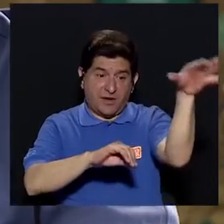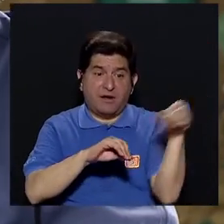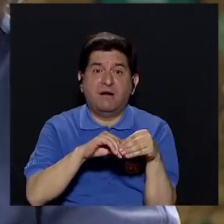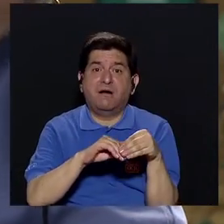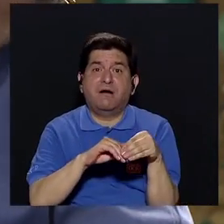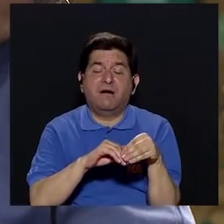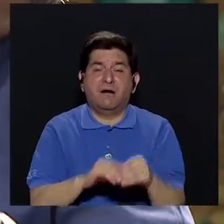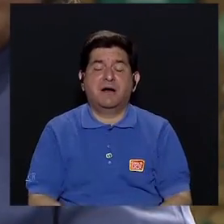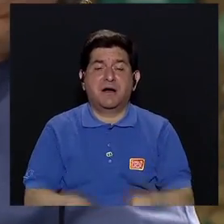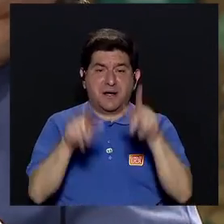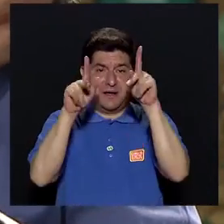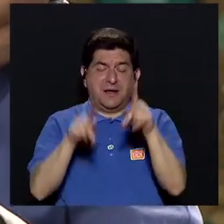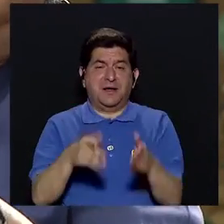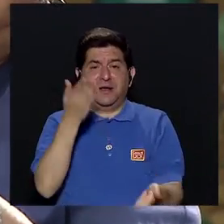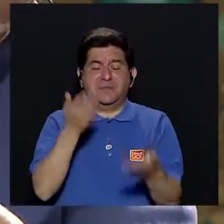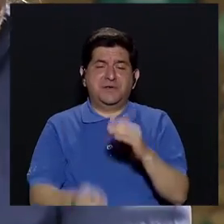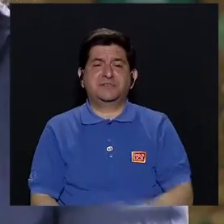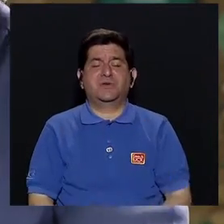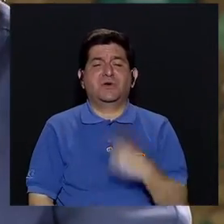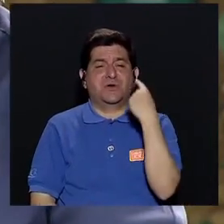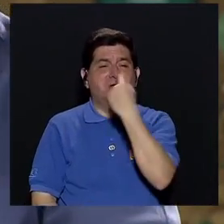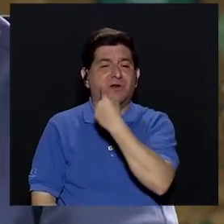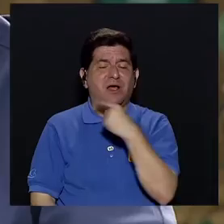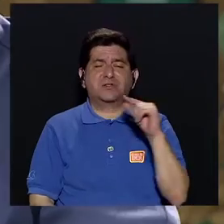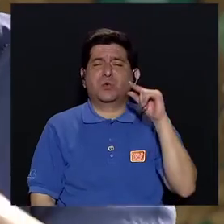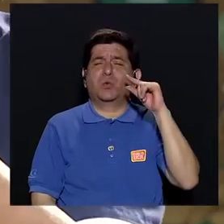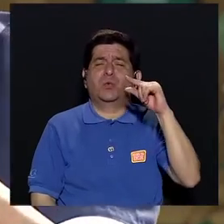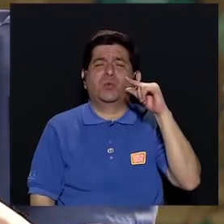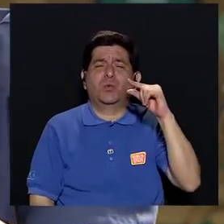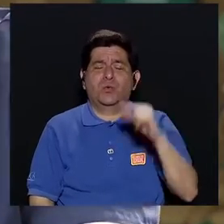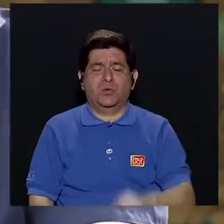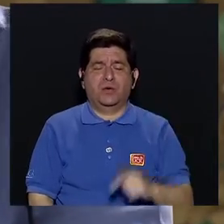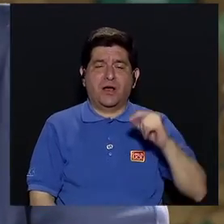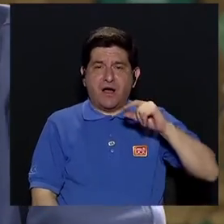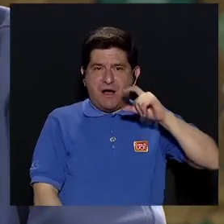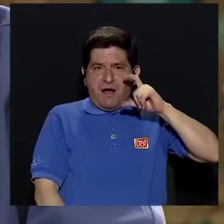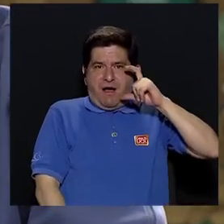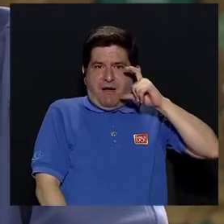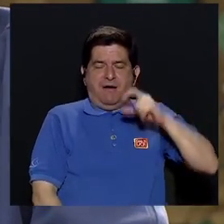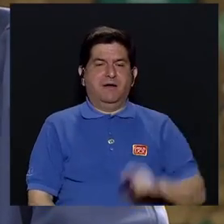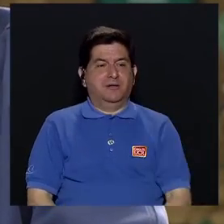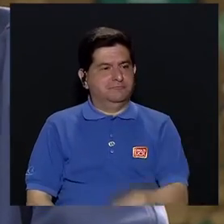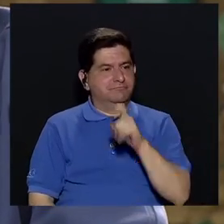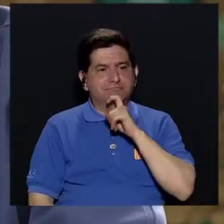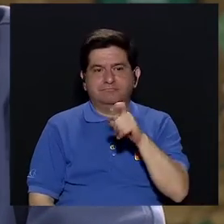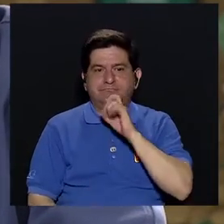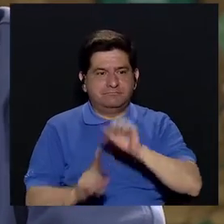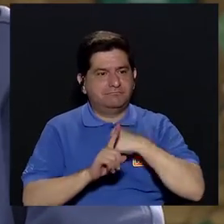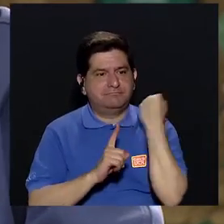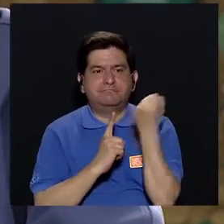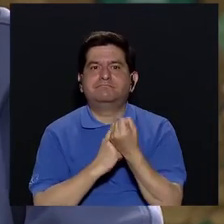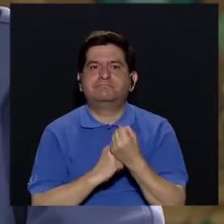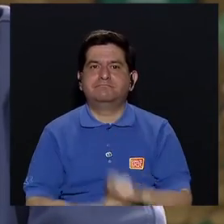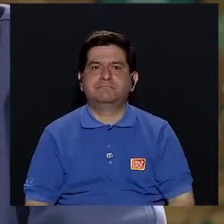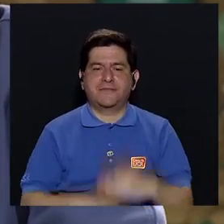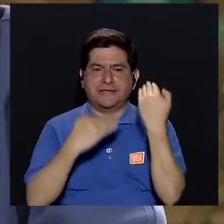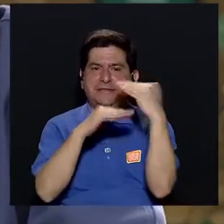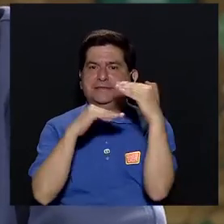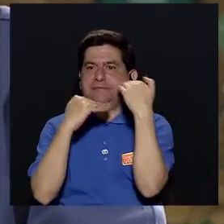aunadas muchas veces a pacientes que abren muy poquito la boca, lo cual limita mucho nuestra posibilidad, y sí tenemos que